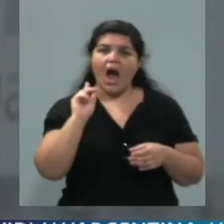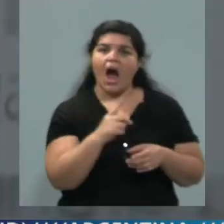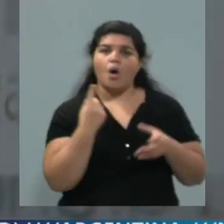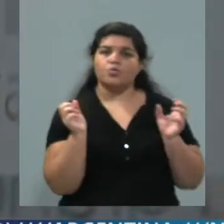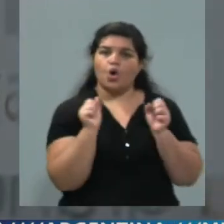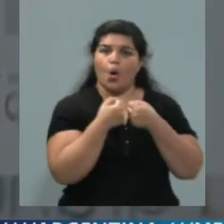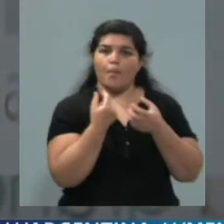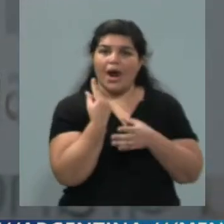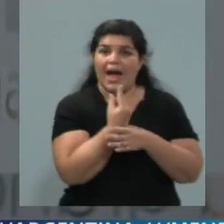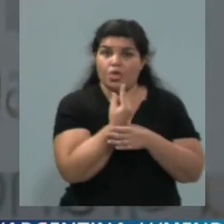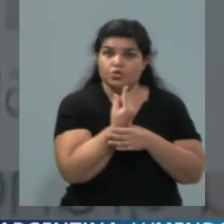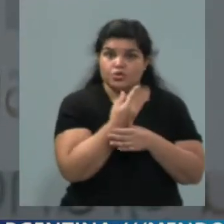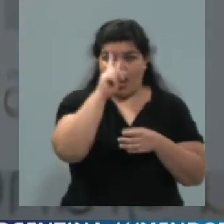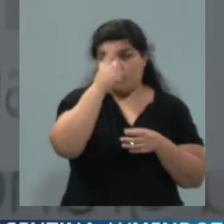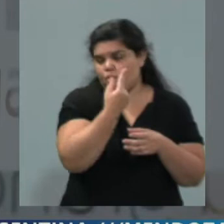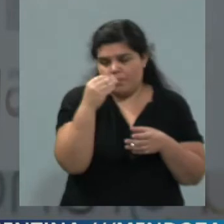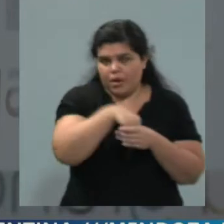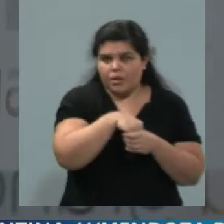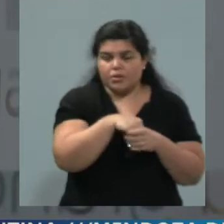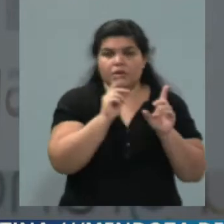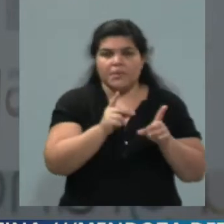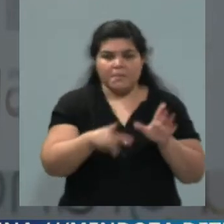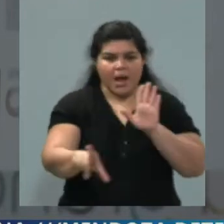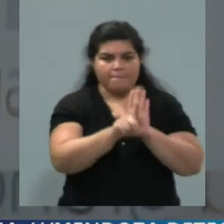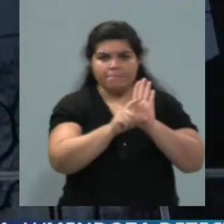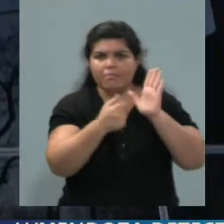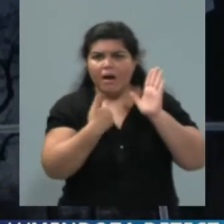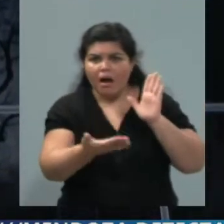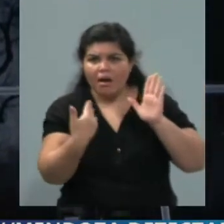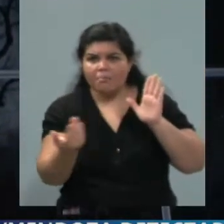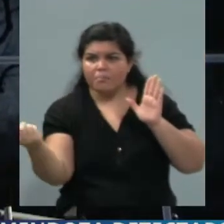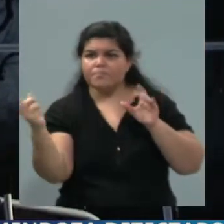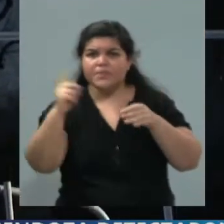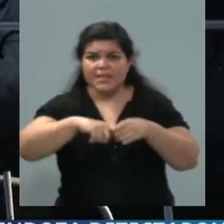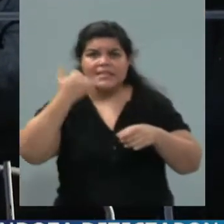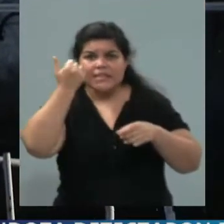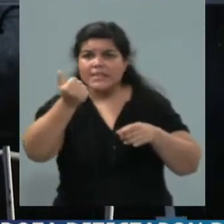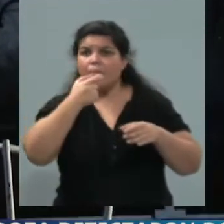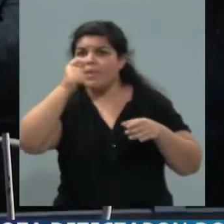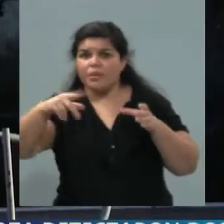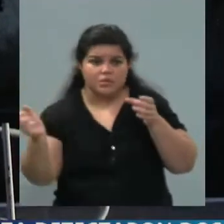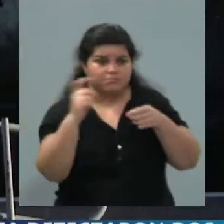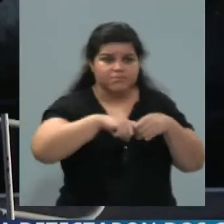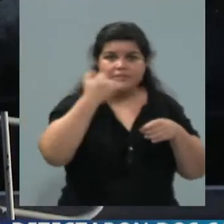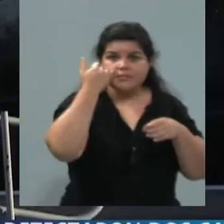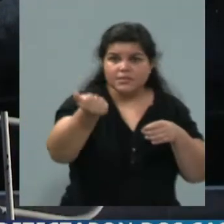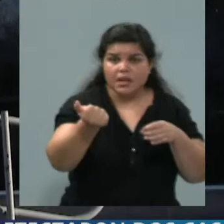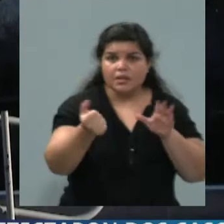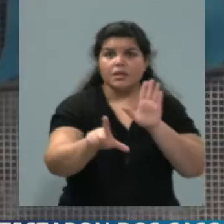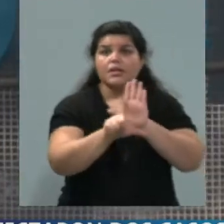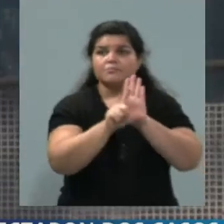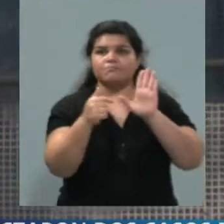que Mendoza adhiriera a esta ley, que lo que señala básicamente es que en discapacidad las prestaciones, la cobertura es